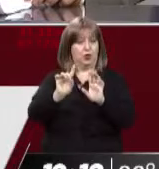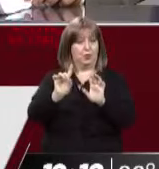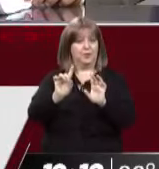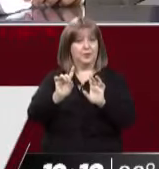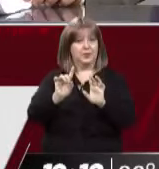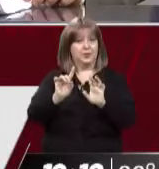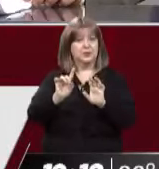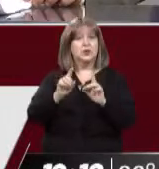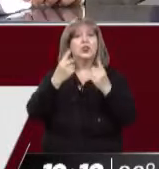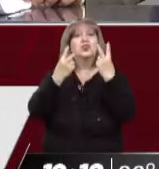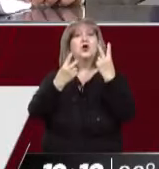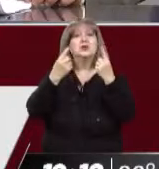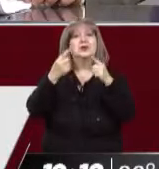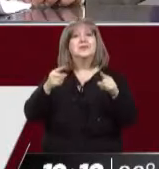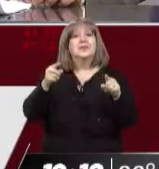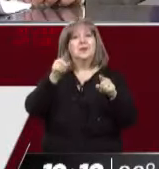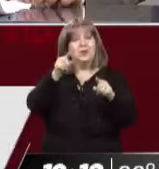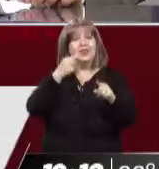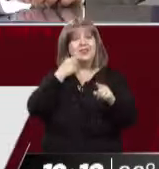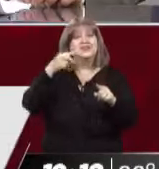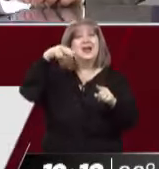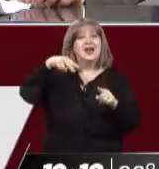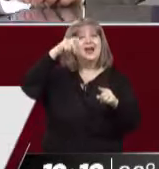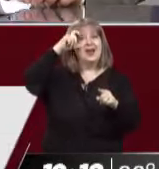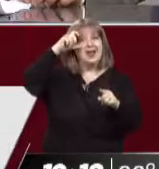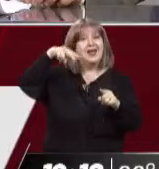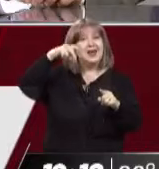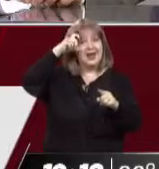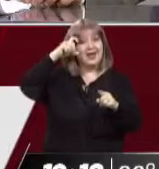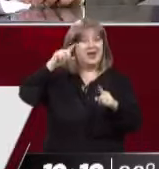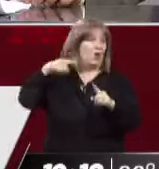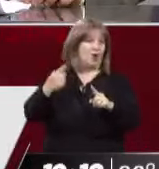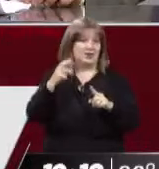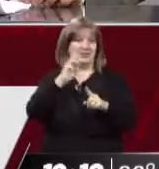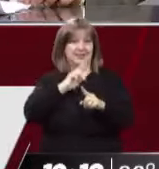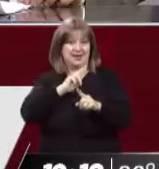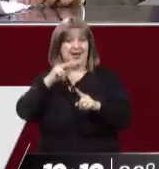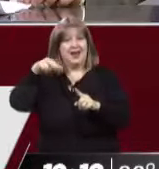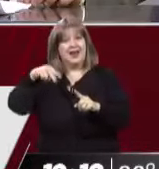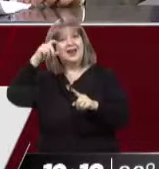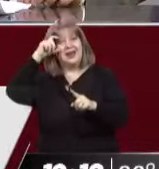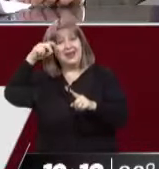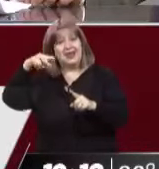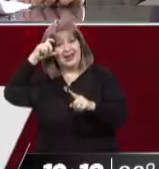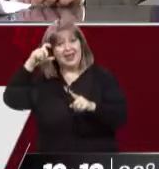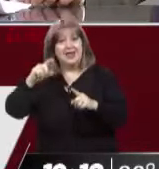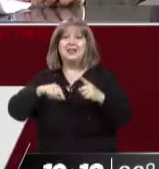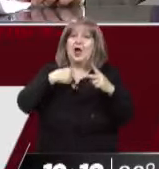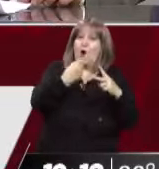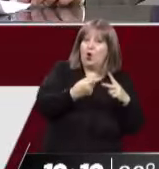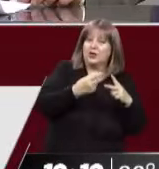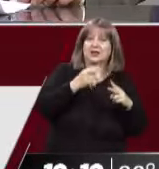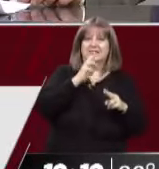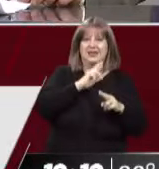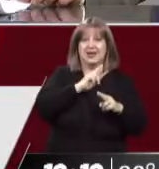¿sí? Es Nené, la que vos hacías referencia. Ah, Nené, claro, perdón. Es la que hacíamos mención en el informe. Esta es otra persona